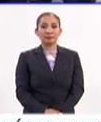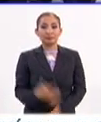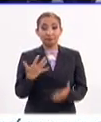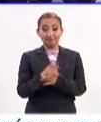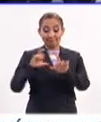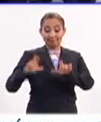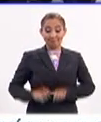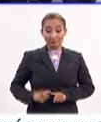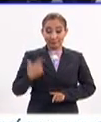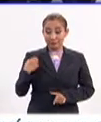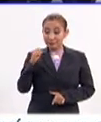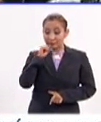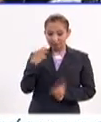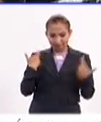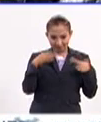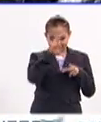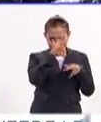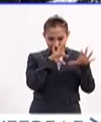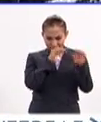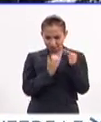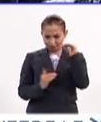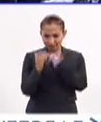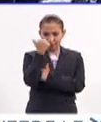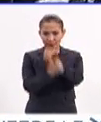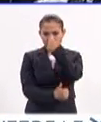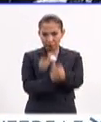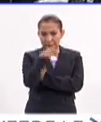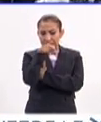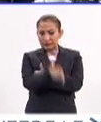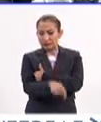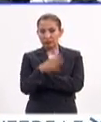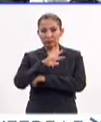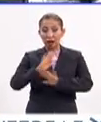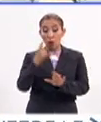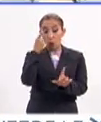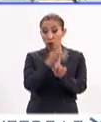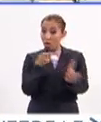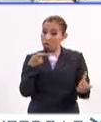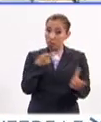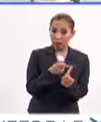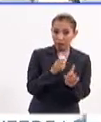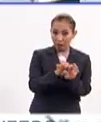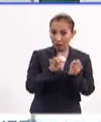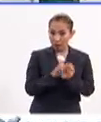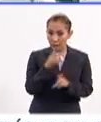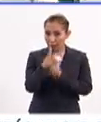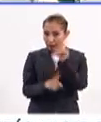Ganar un título y la conformación de representativos altamente competitivos ha dejado de ser la única meta de los